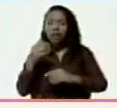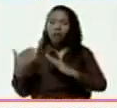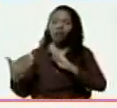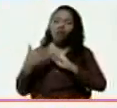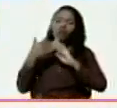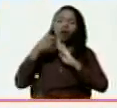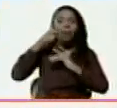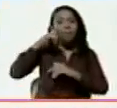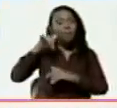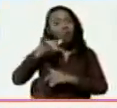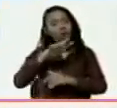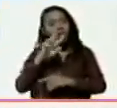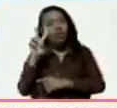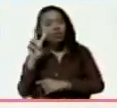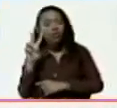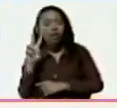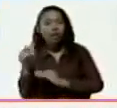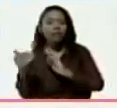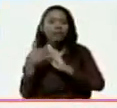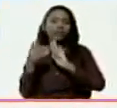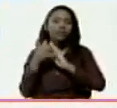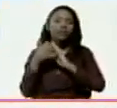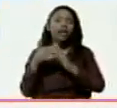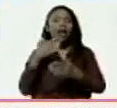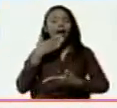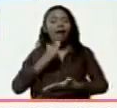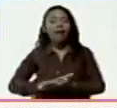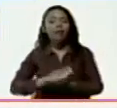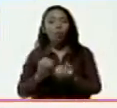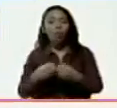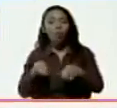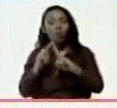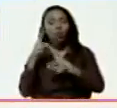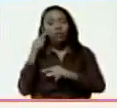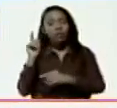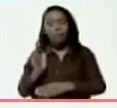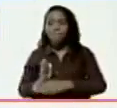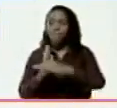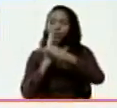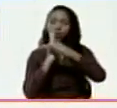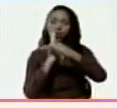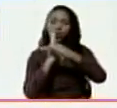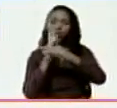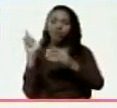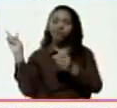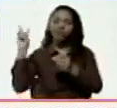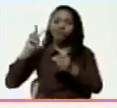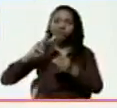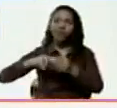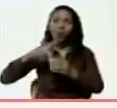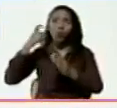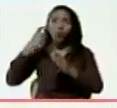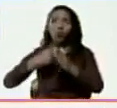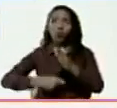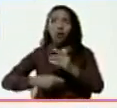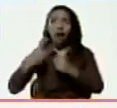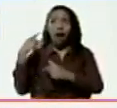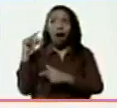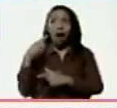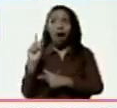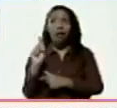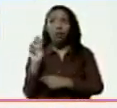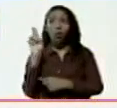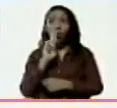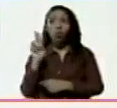venezuela y que lo agreden y que agreden la carta a las naciones unidas- impidiendo y bueno violando la prohibición que existe de